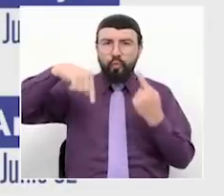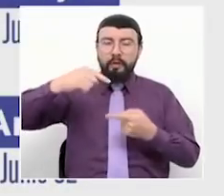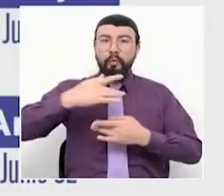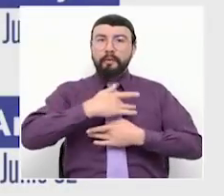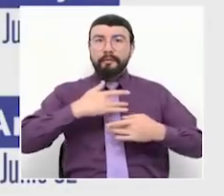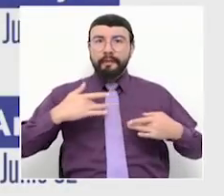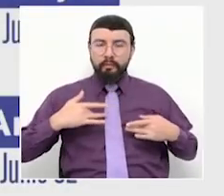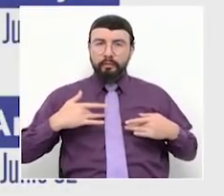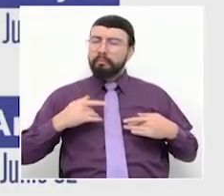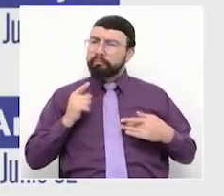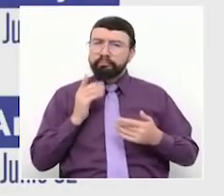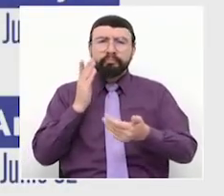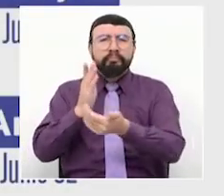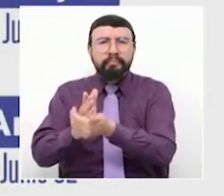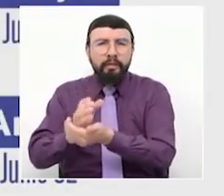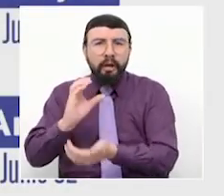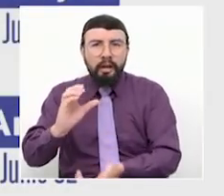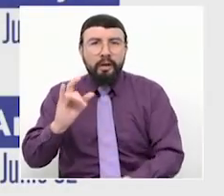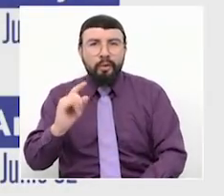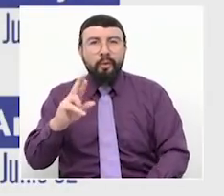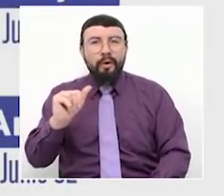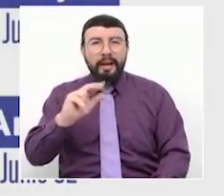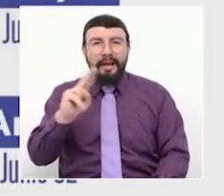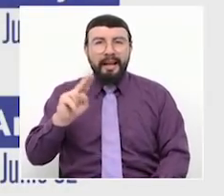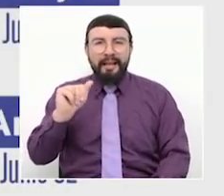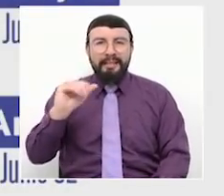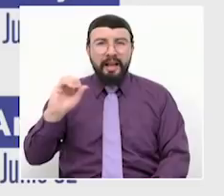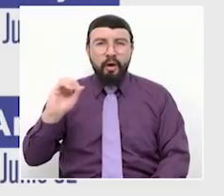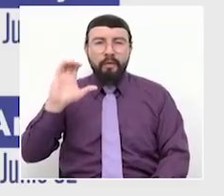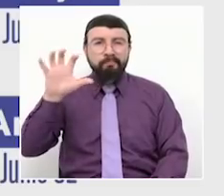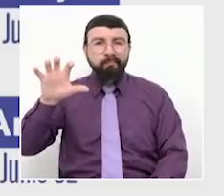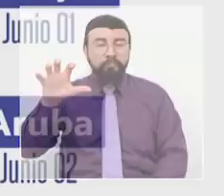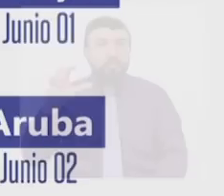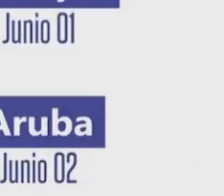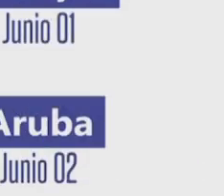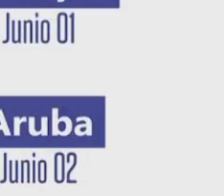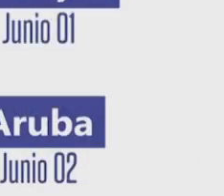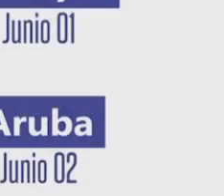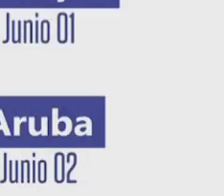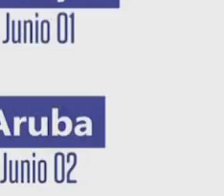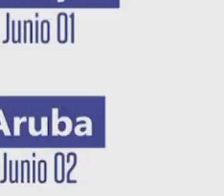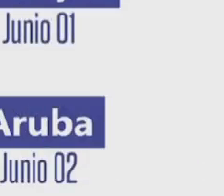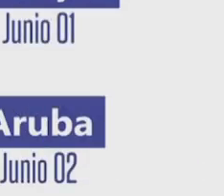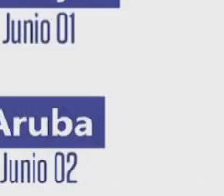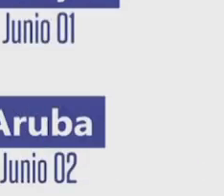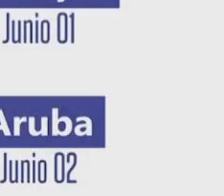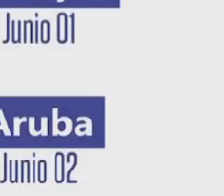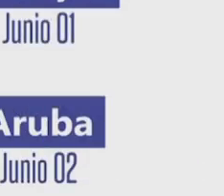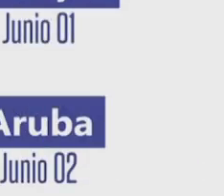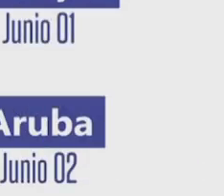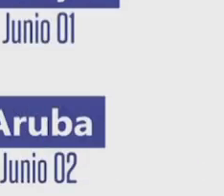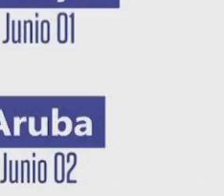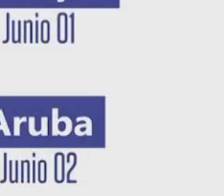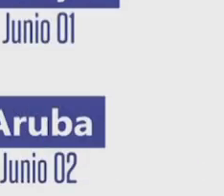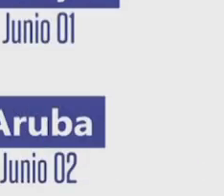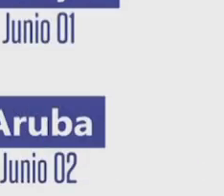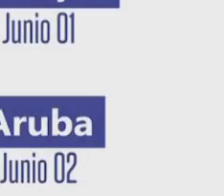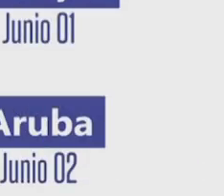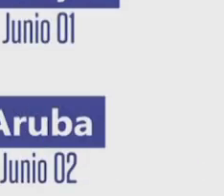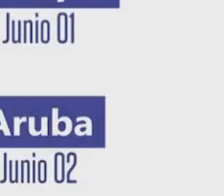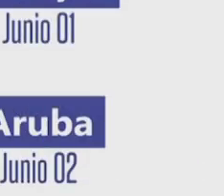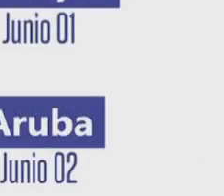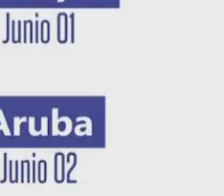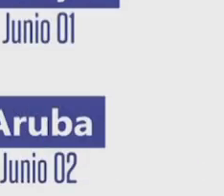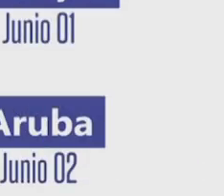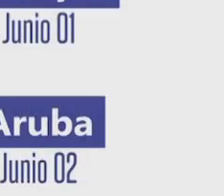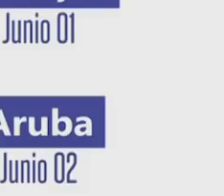en Curazao. Si nos pueden cambiar ahí la imagen del traductor en junio